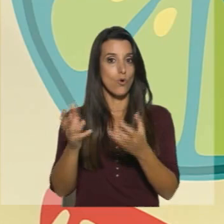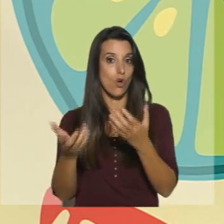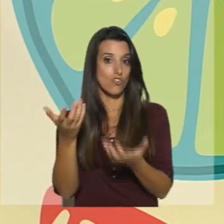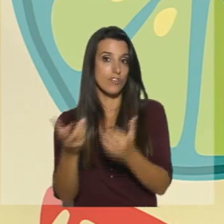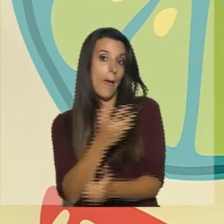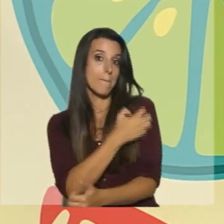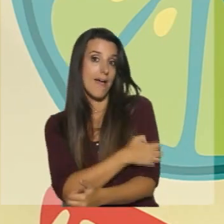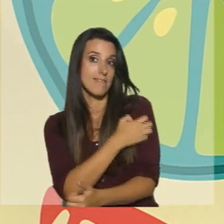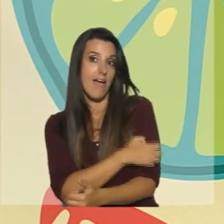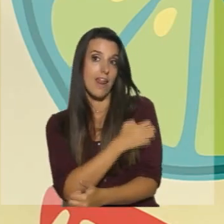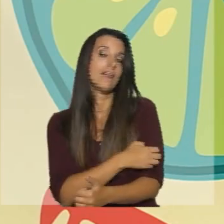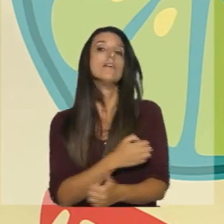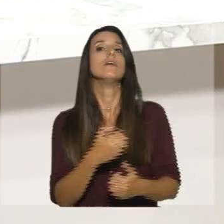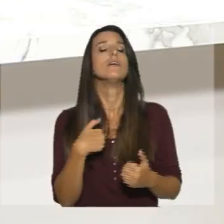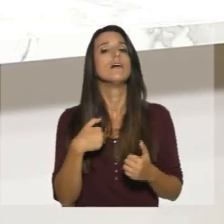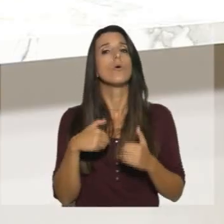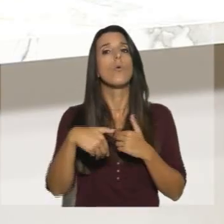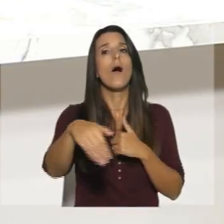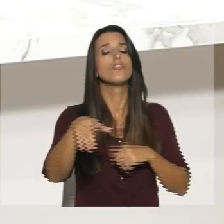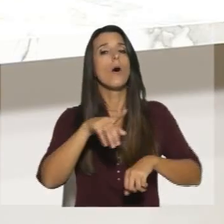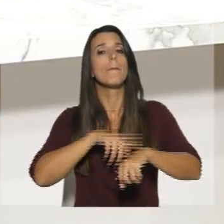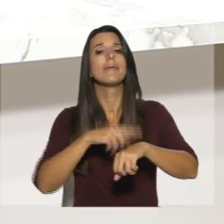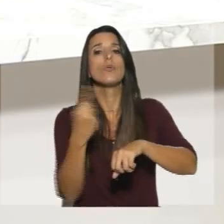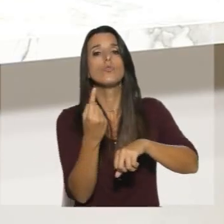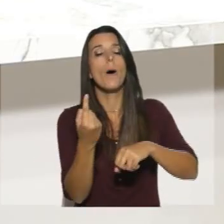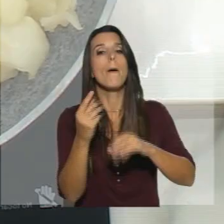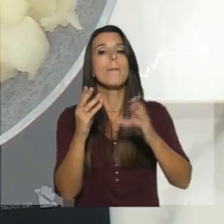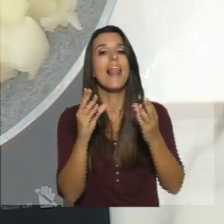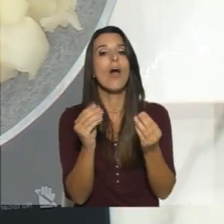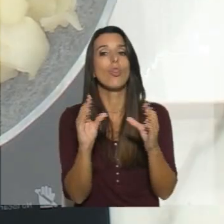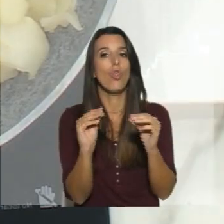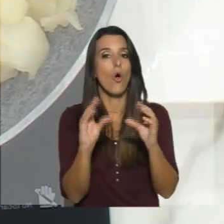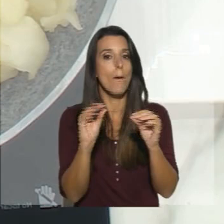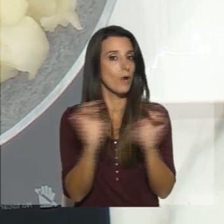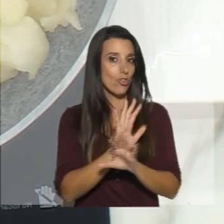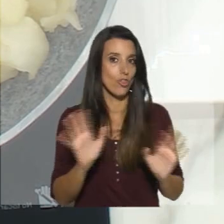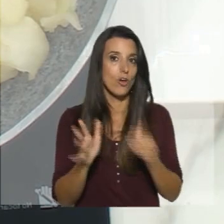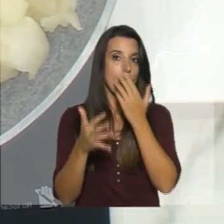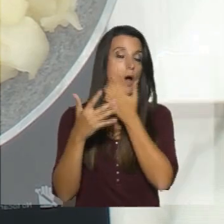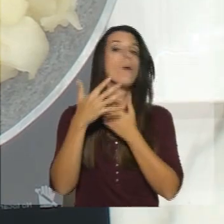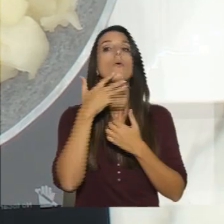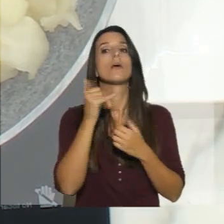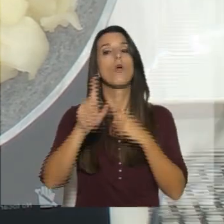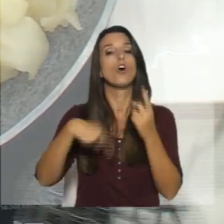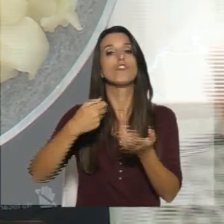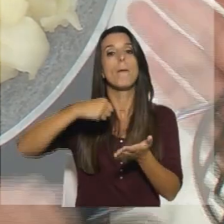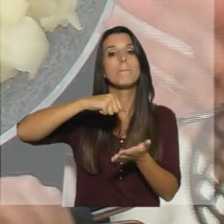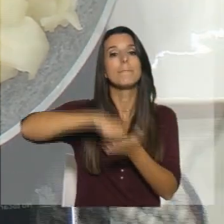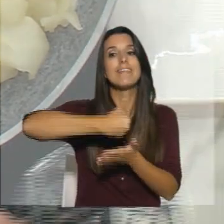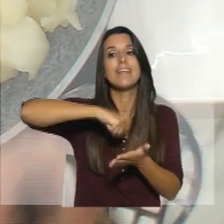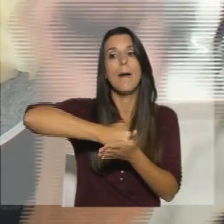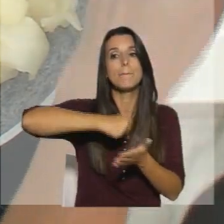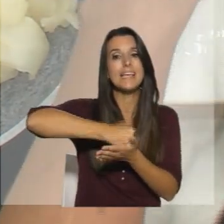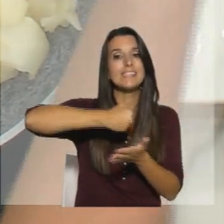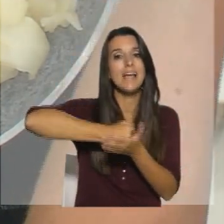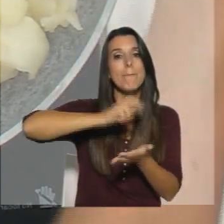Las manzanitas están se van haciendo. Prontas. ¿Hasta cuándo los tenés que cocinar? Que vos veas que estén tiernitas. Si no, yo acá lo que tengo es el pisapuré. El pisapuré, pisapapa.